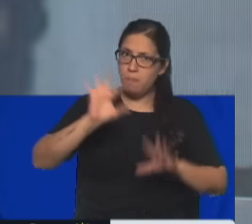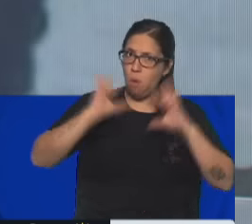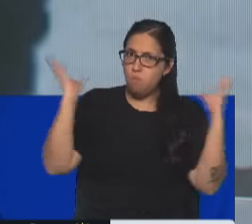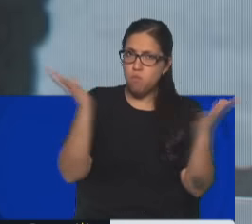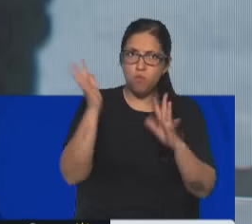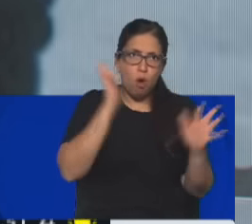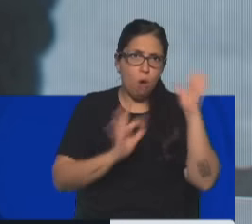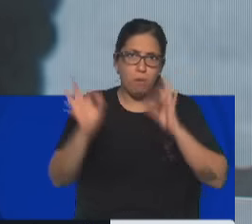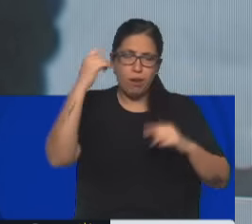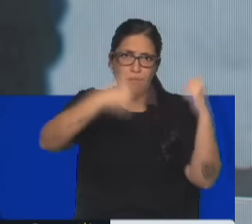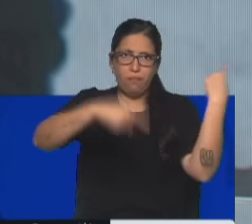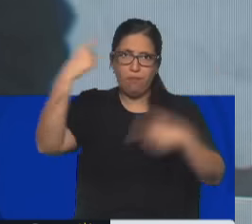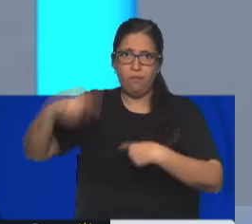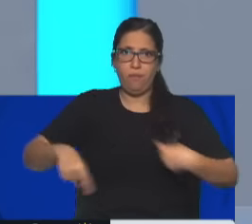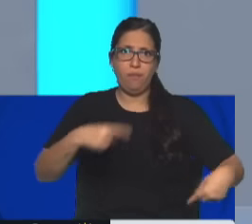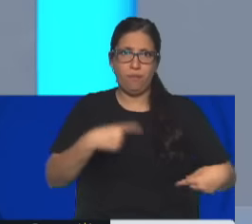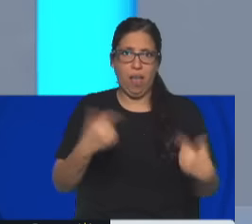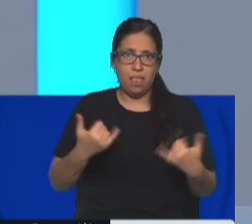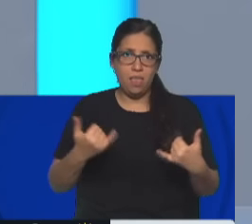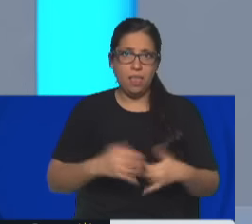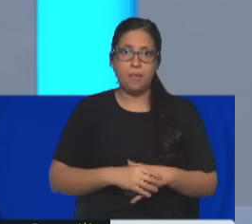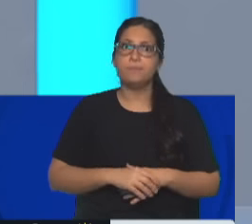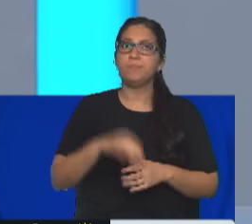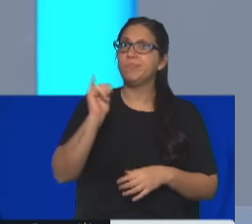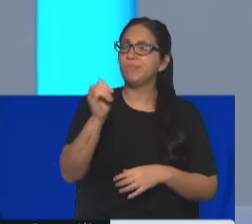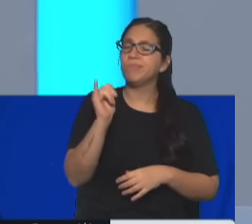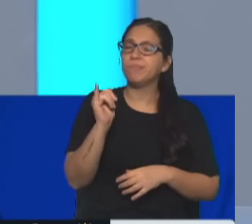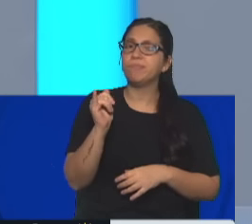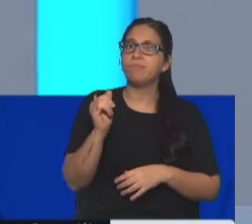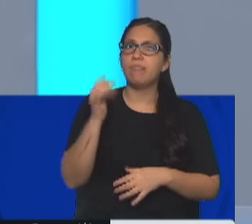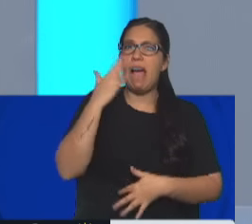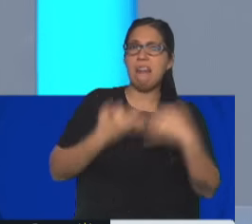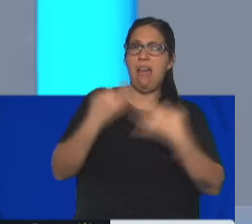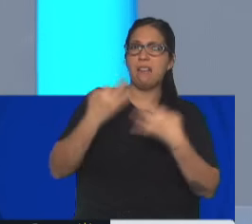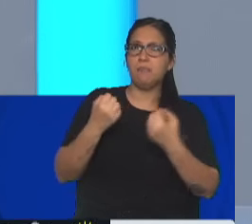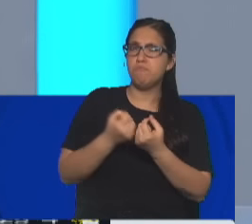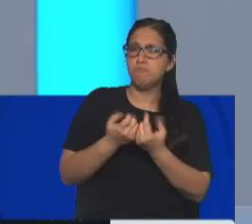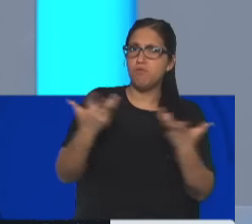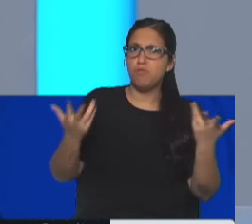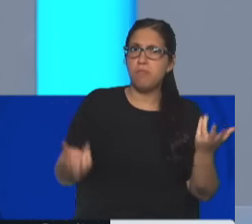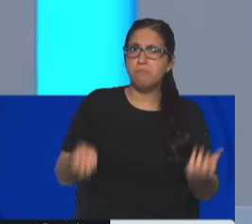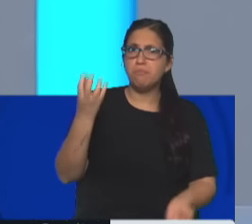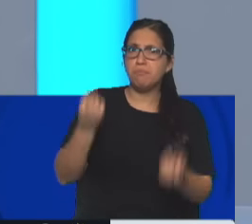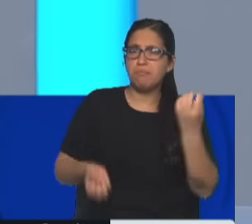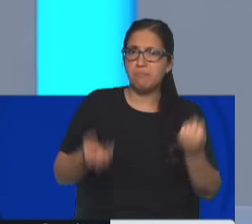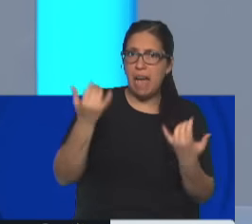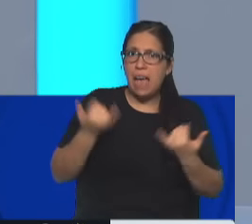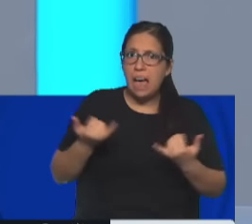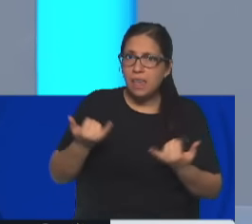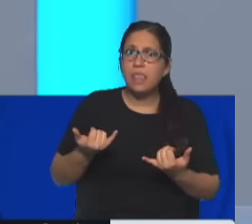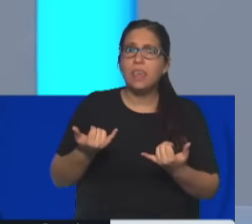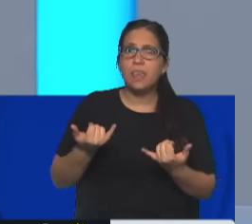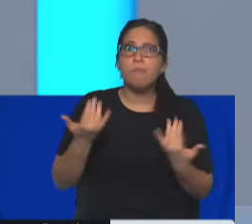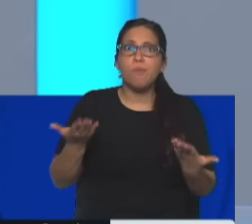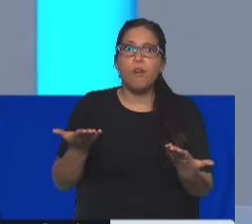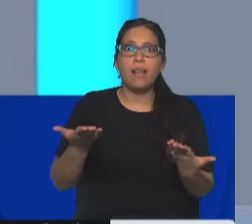pasado en estas 2 favelas. Exactamente, Pablo. Muchos análisis que surgen, sí, claro, y que siguen surgiendo de alguna forma por el impacto